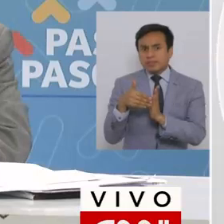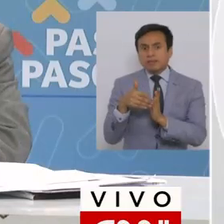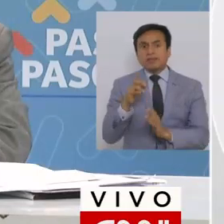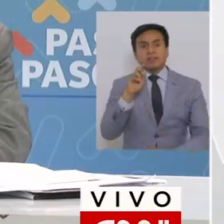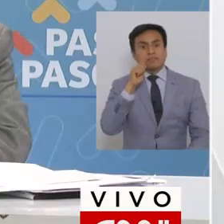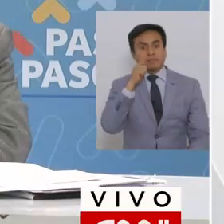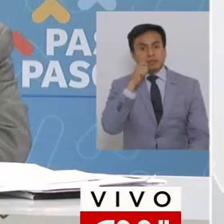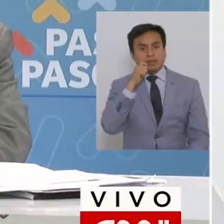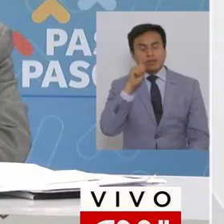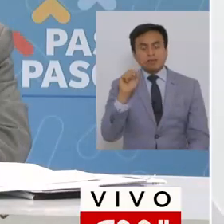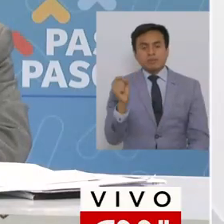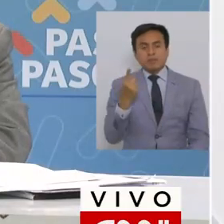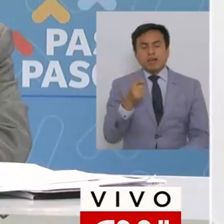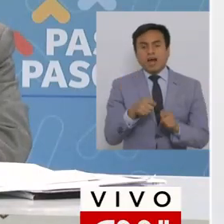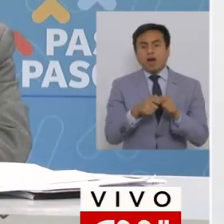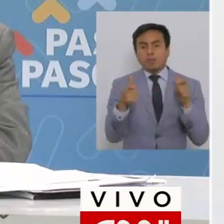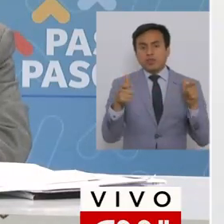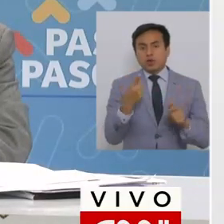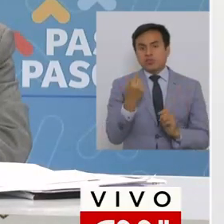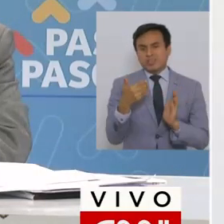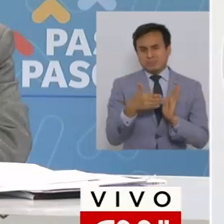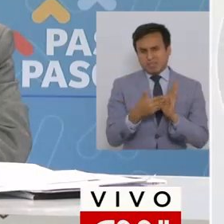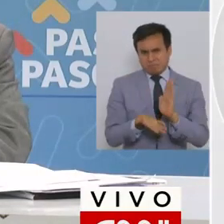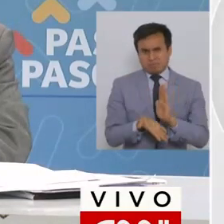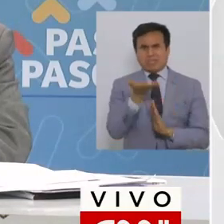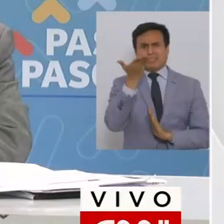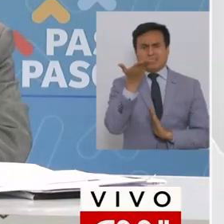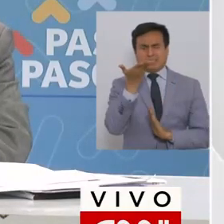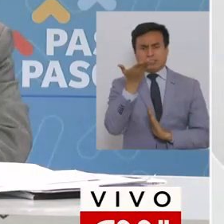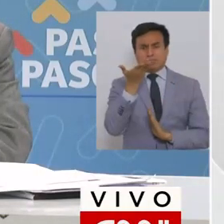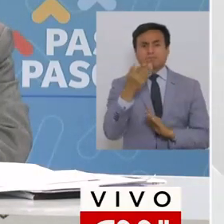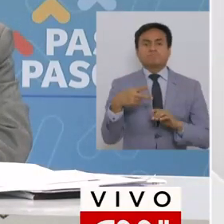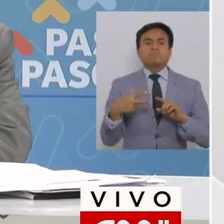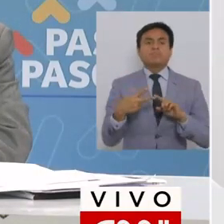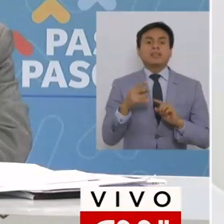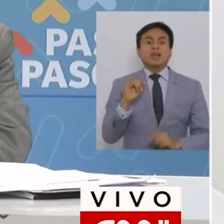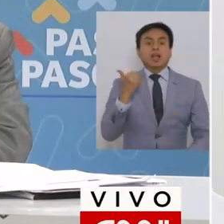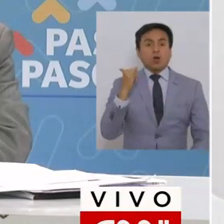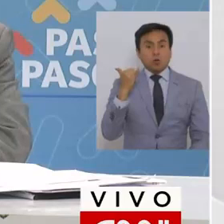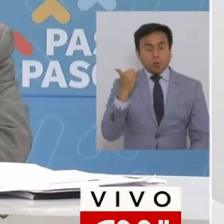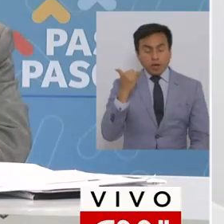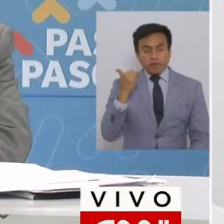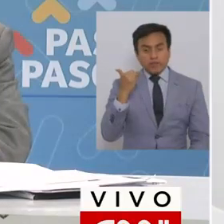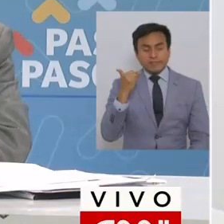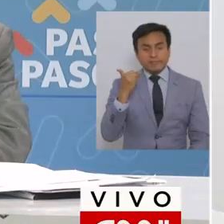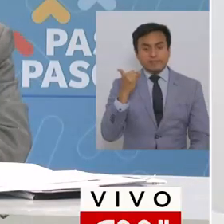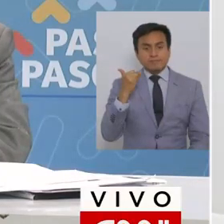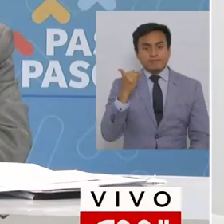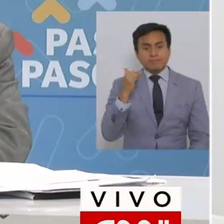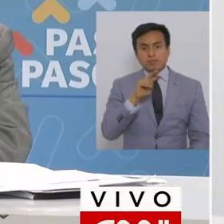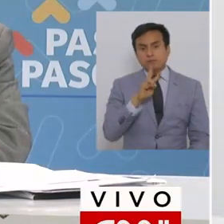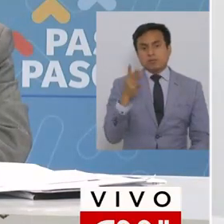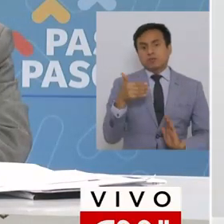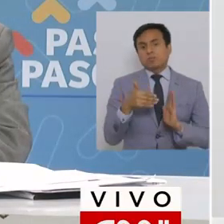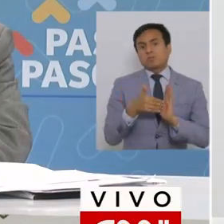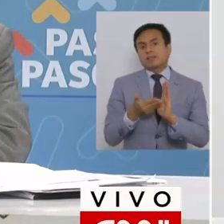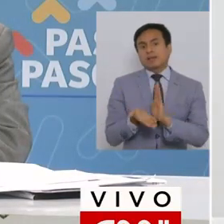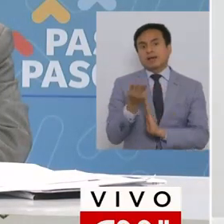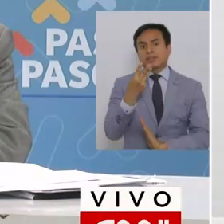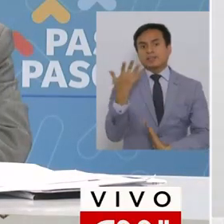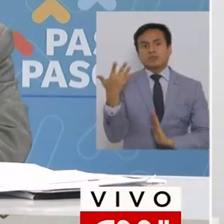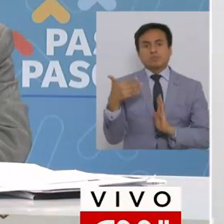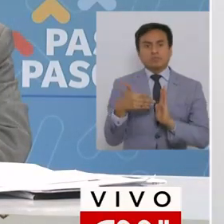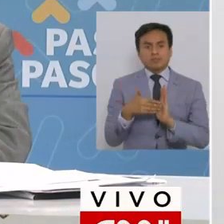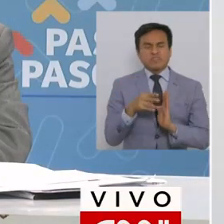decir, el primer aumento fue de 11.000 casos. El jueves de 24.000 a 35.000.